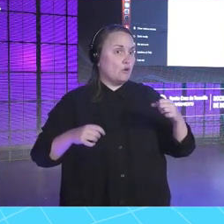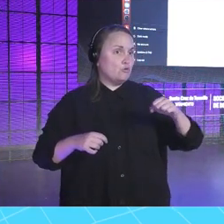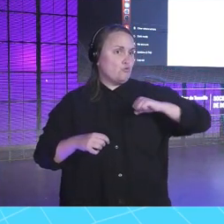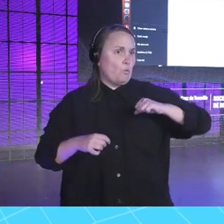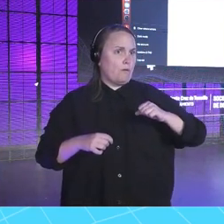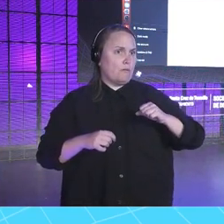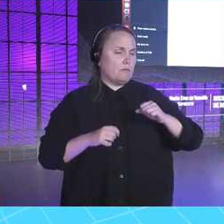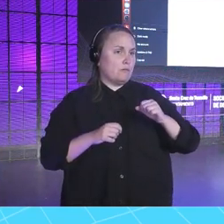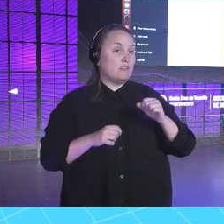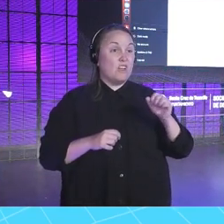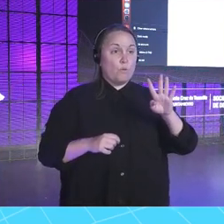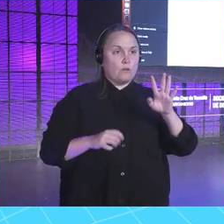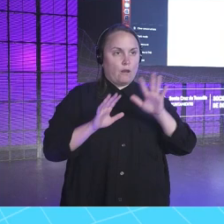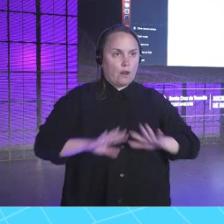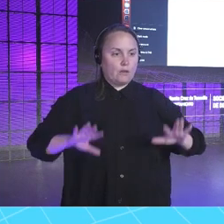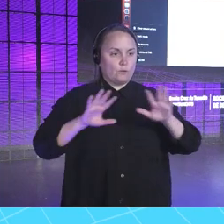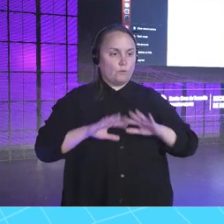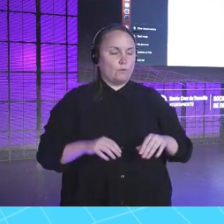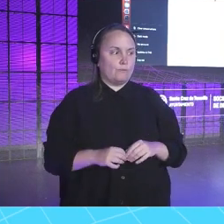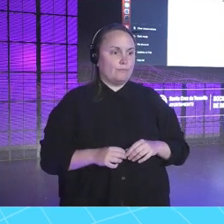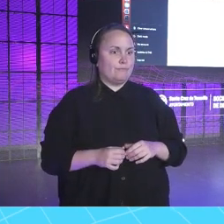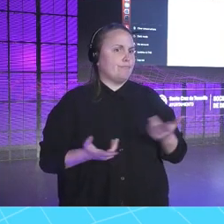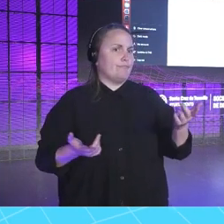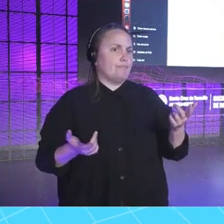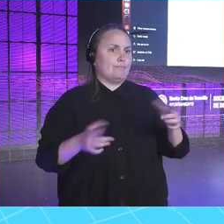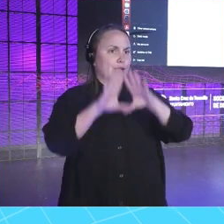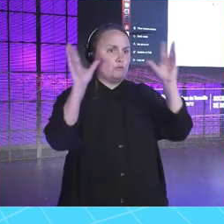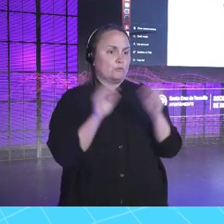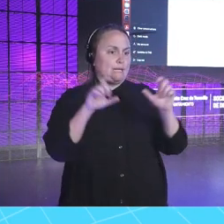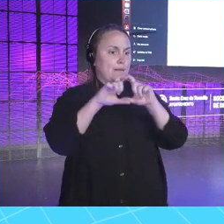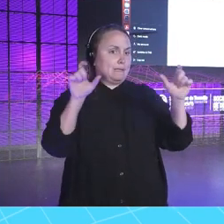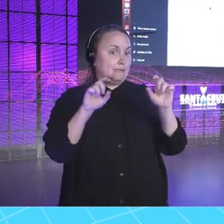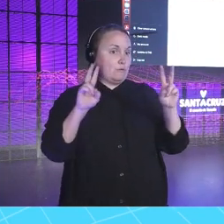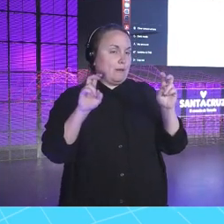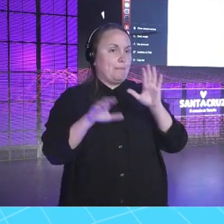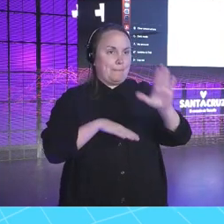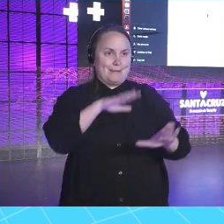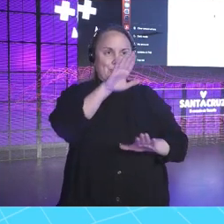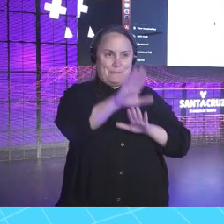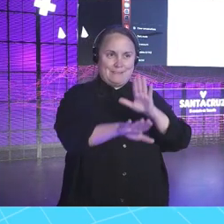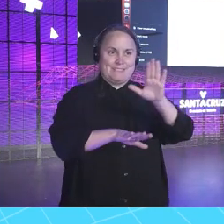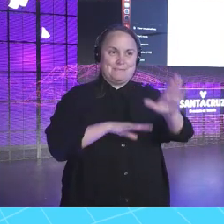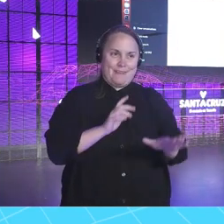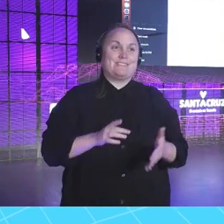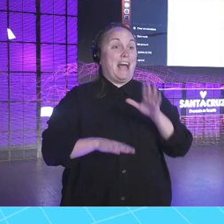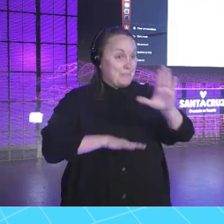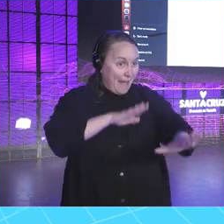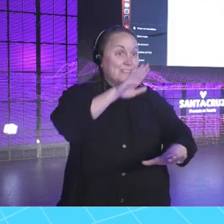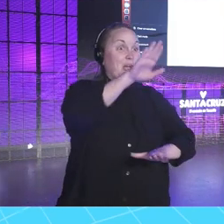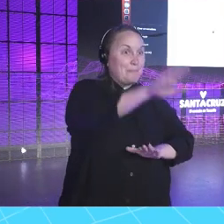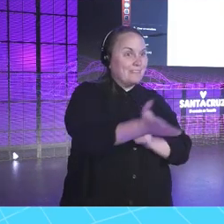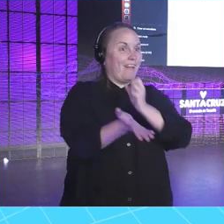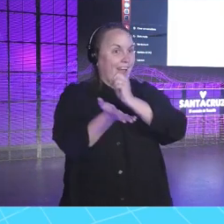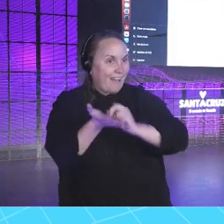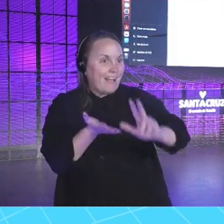veis va toda leche el cuatro es mucho más lento Vale pues resumen ejecutivo Para nuestras tartas paso a paso Oye qué chistoso me ve como